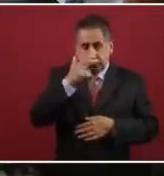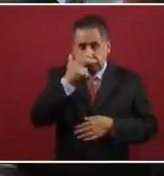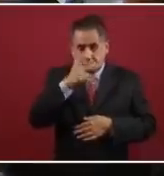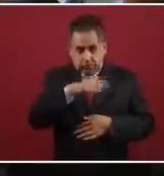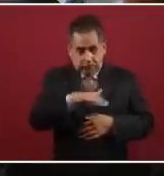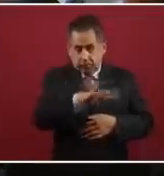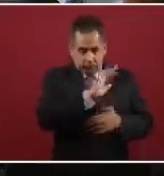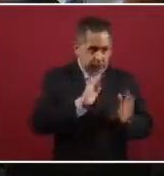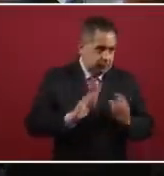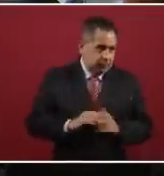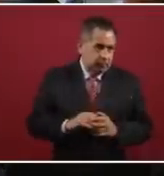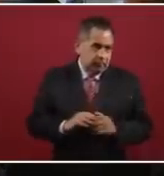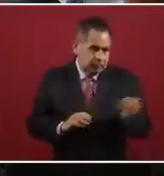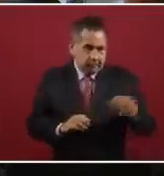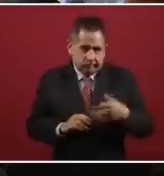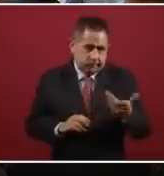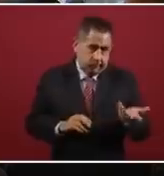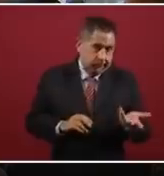de